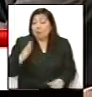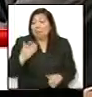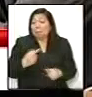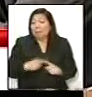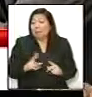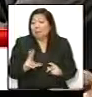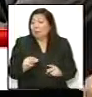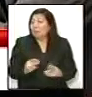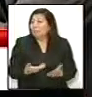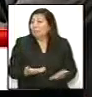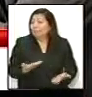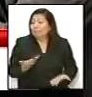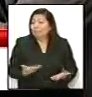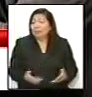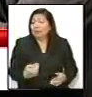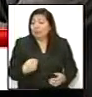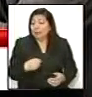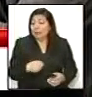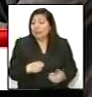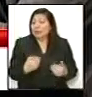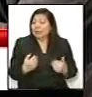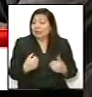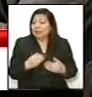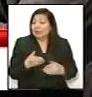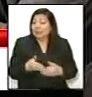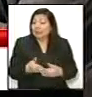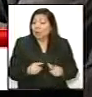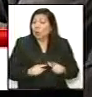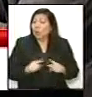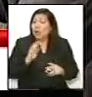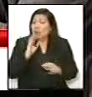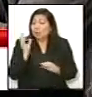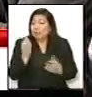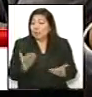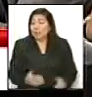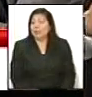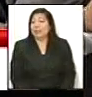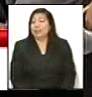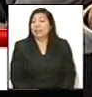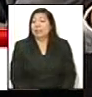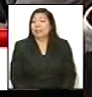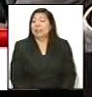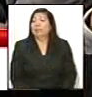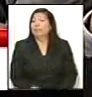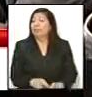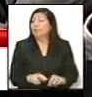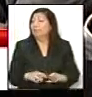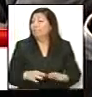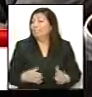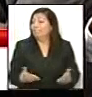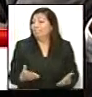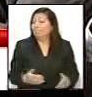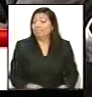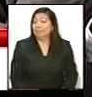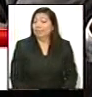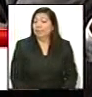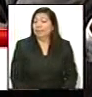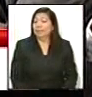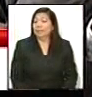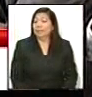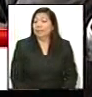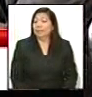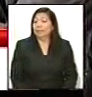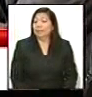podría no levantar. Y varios de nosotros a veces tenemos que estar en alguna sustentación pesada, presidente, en plena sesión del pleno. Entonces, sería bueno